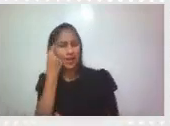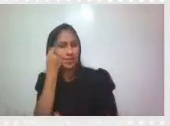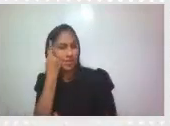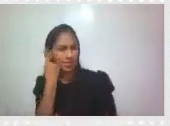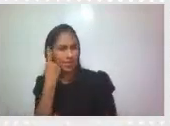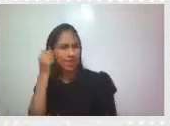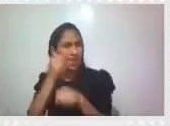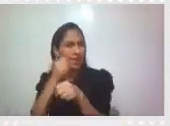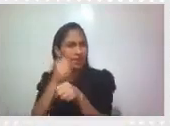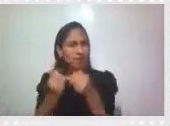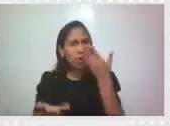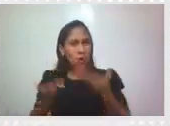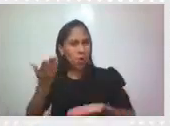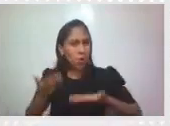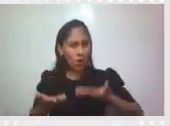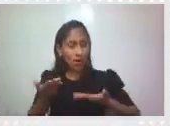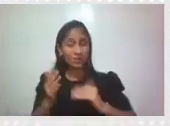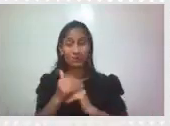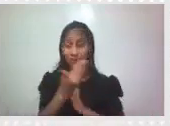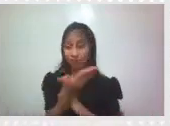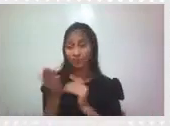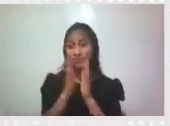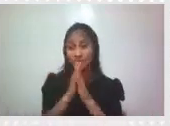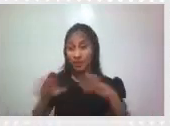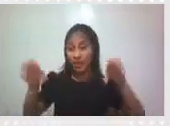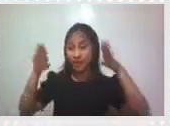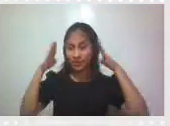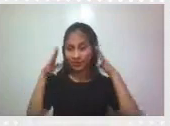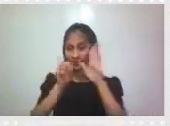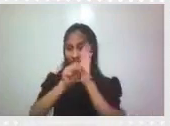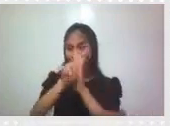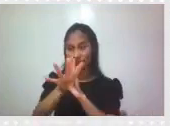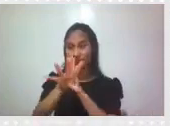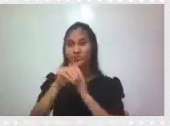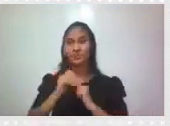yo les voy a pedir que por favor le presten atención al siguiente video.